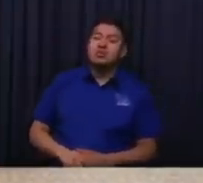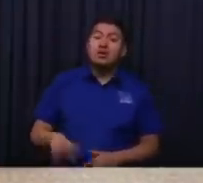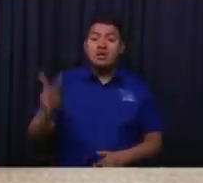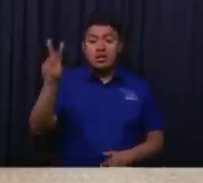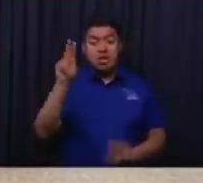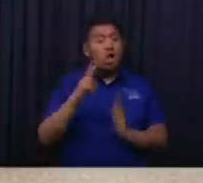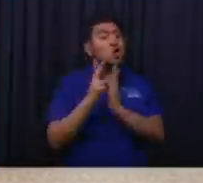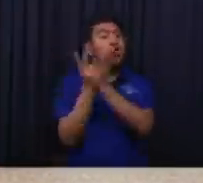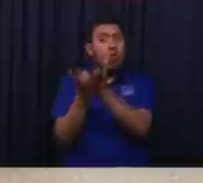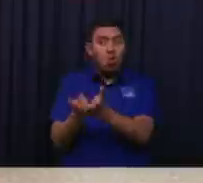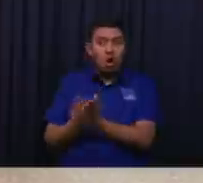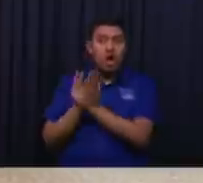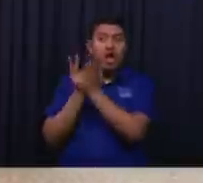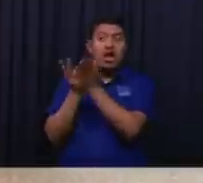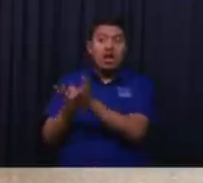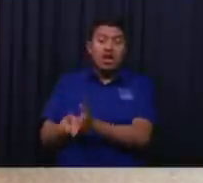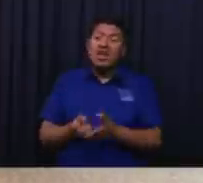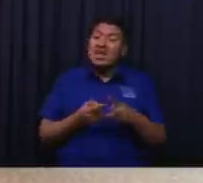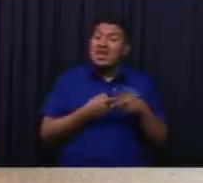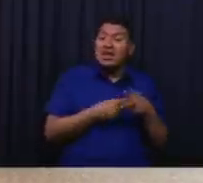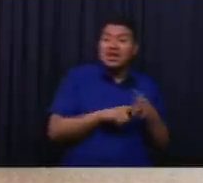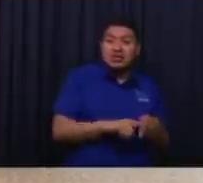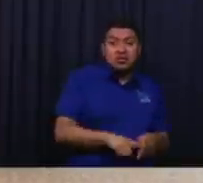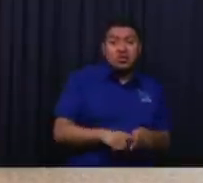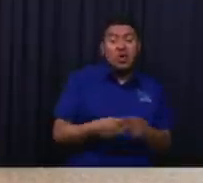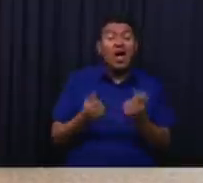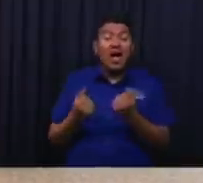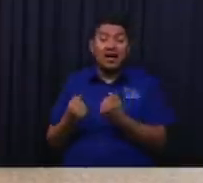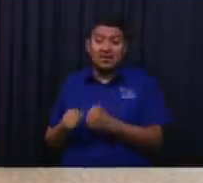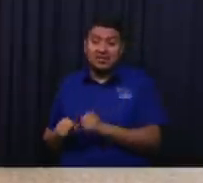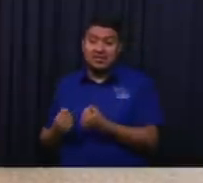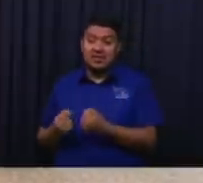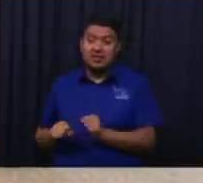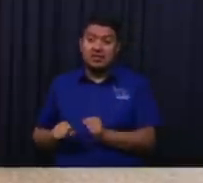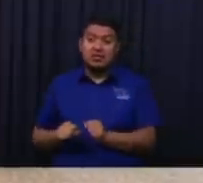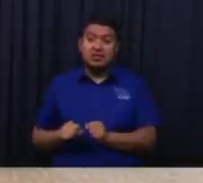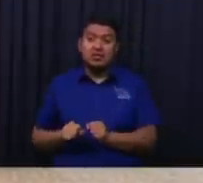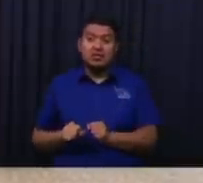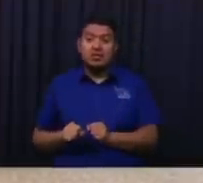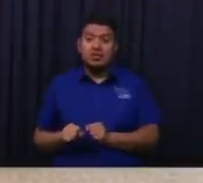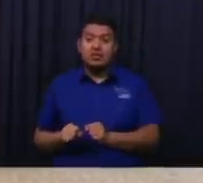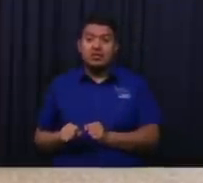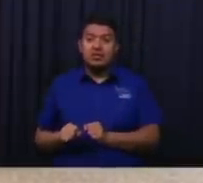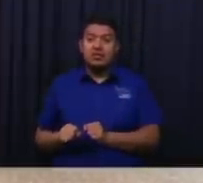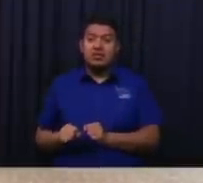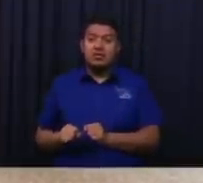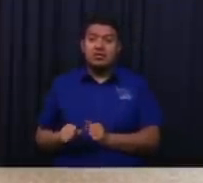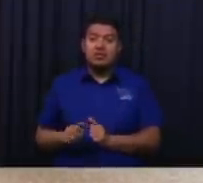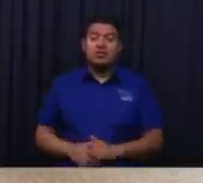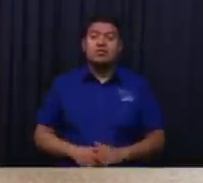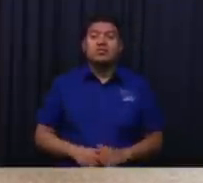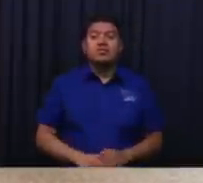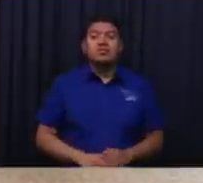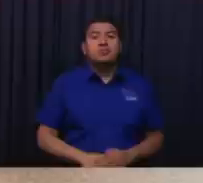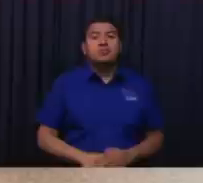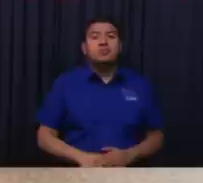Y Noé empezó a ser un husbandman.